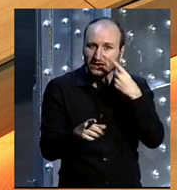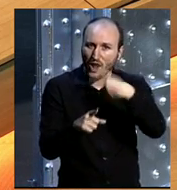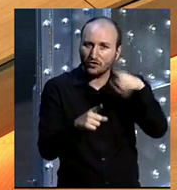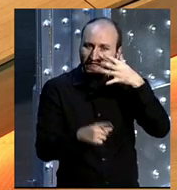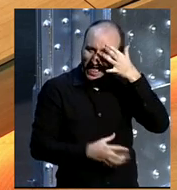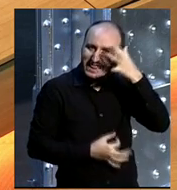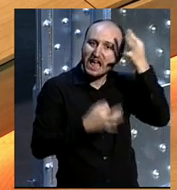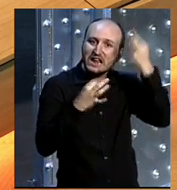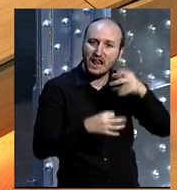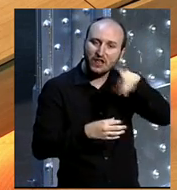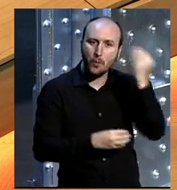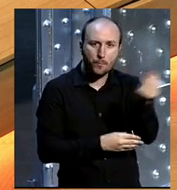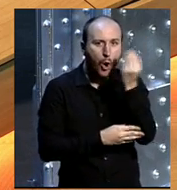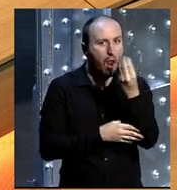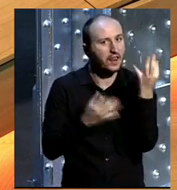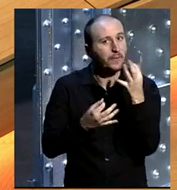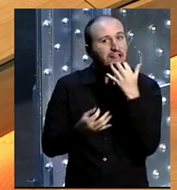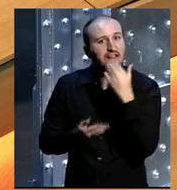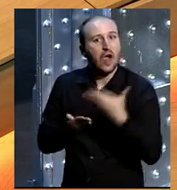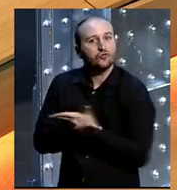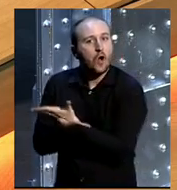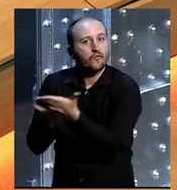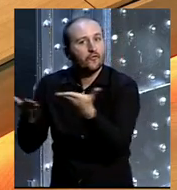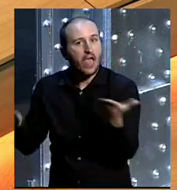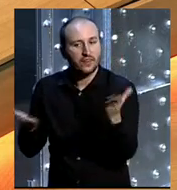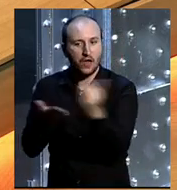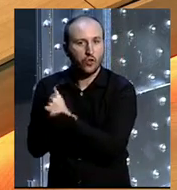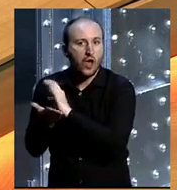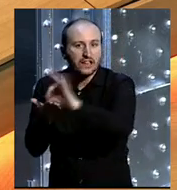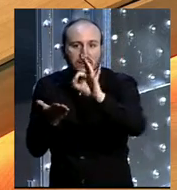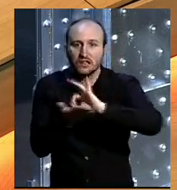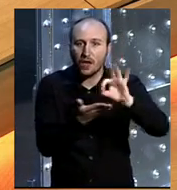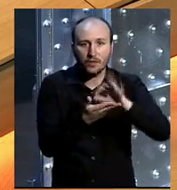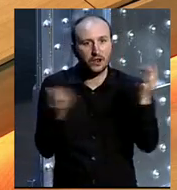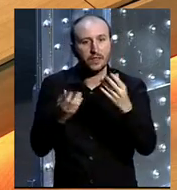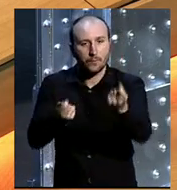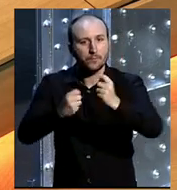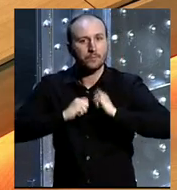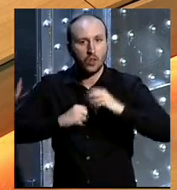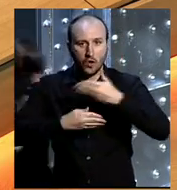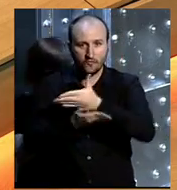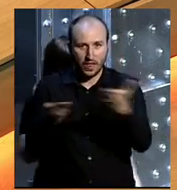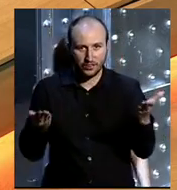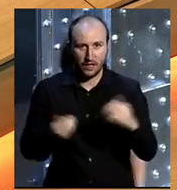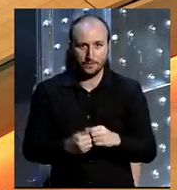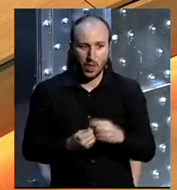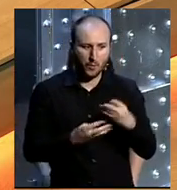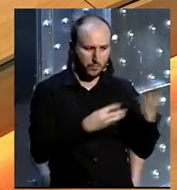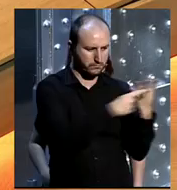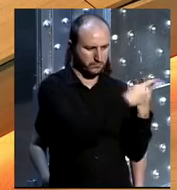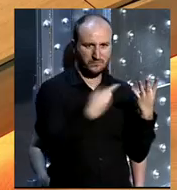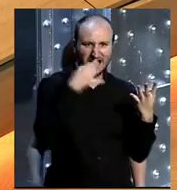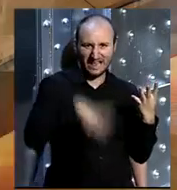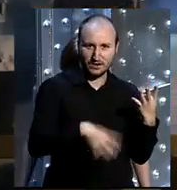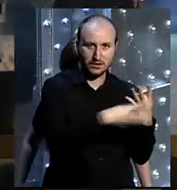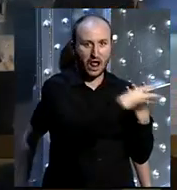creernos que hay cierta confianza en todos esos servidores que nos lo están dando. Gracias. ¿Tu pregunta va para alguien o para los cuatro? Para los